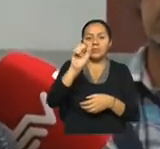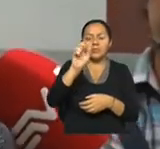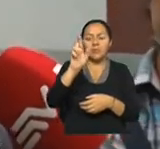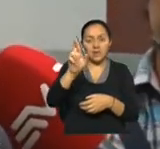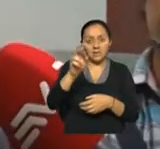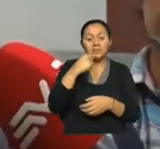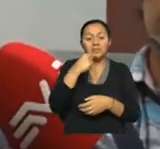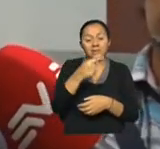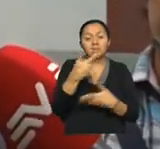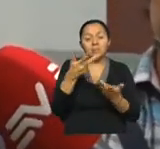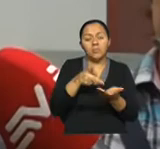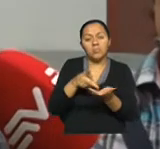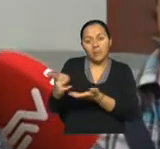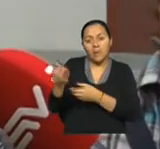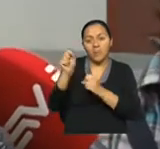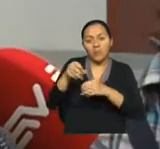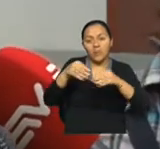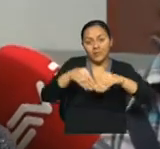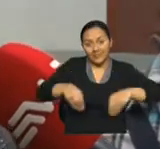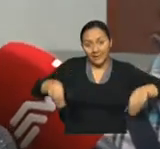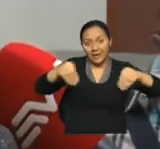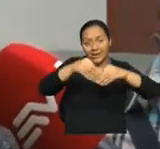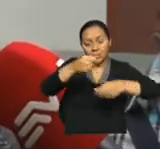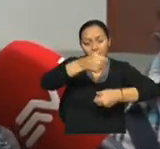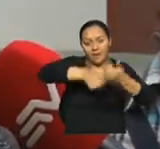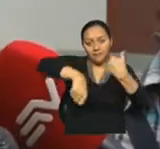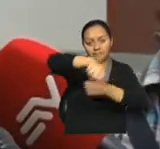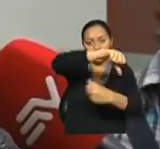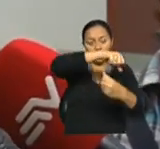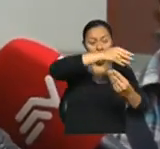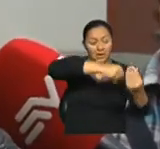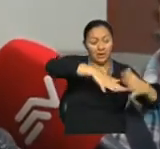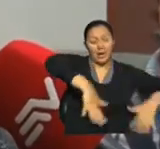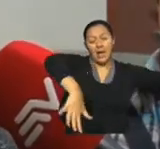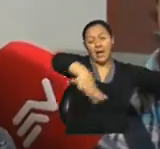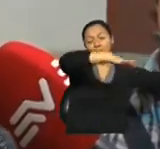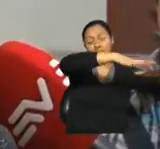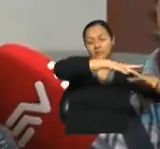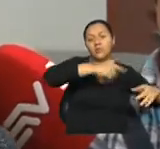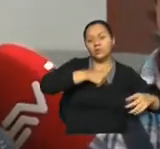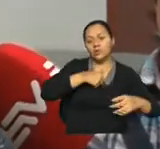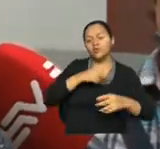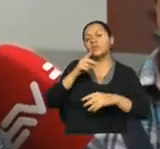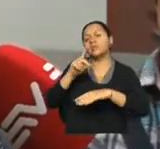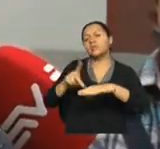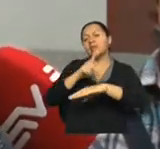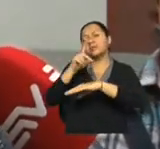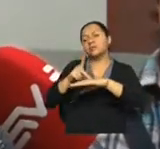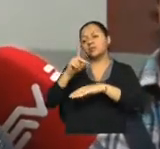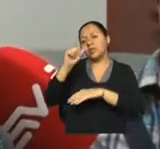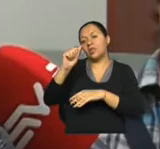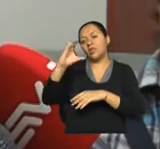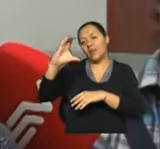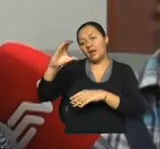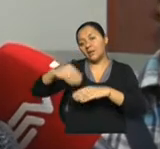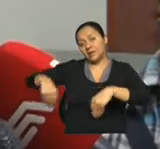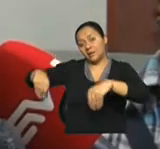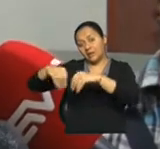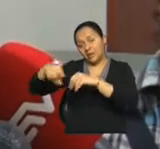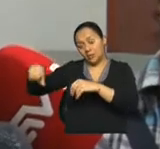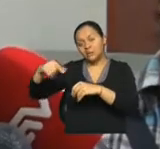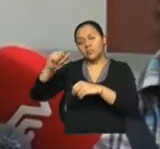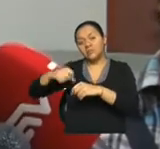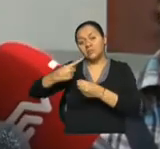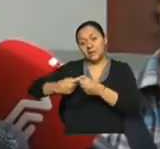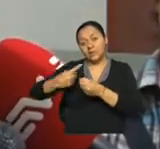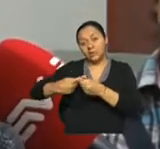pague con un terreno, que es el terreno de la Dirección de Aviación Civil, el terreno de la DAC, aquí en la ciudad